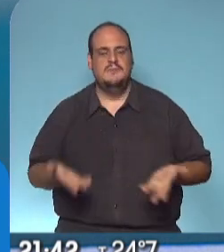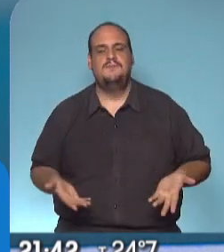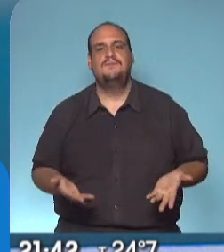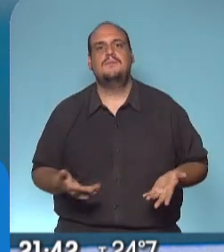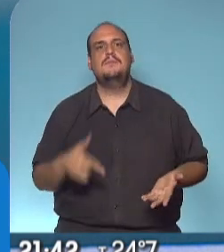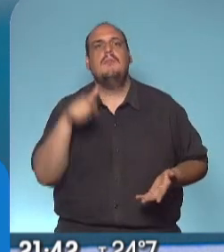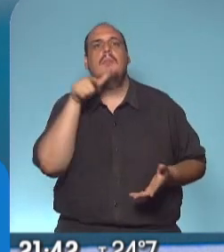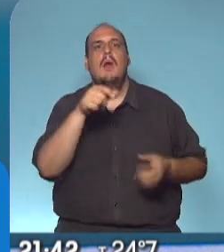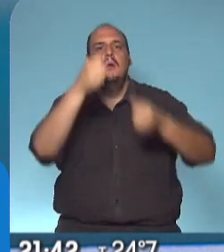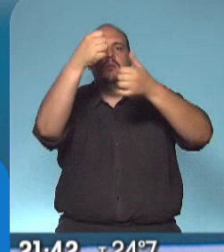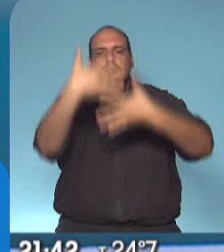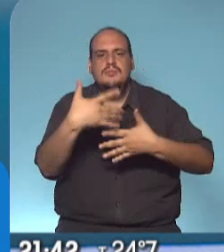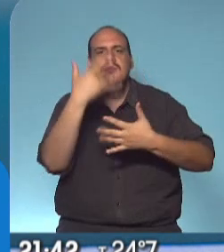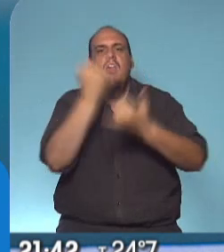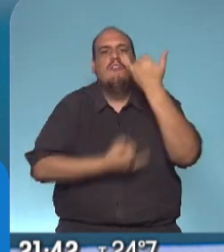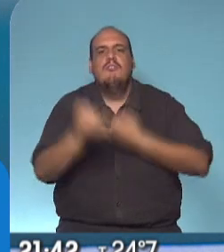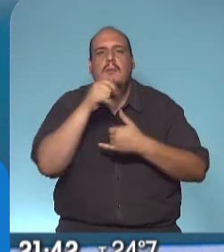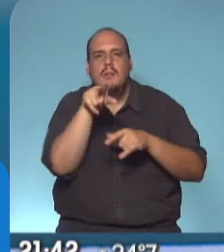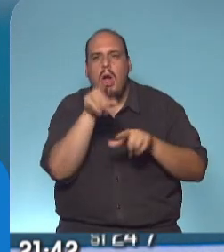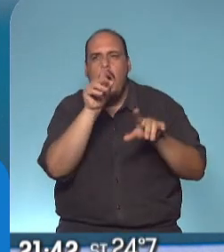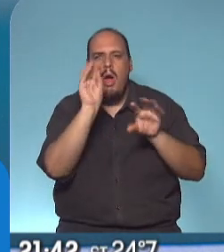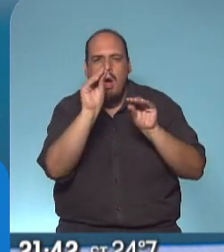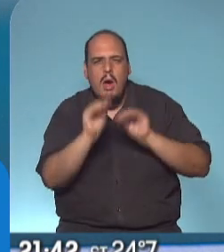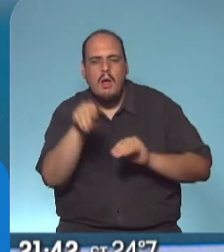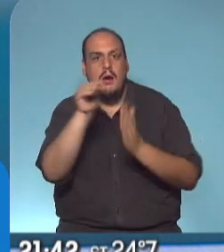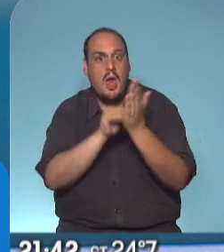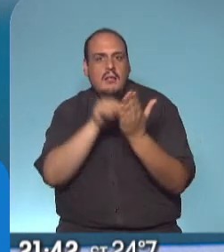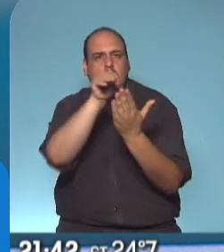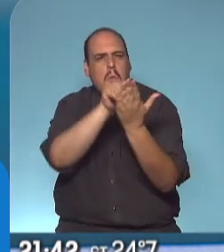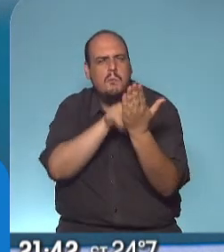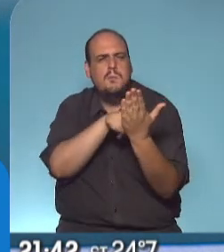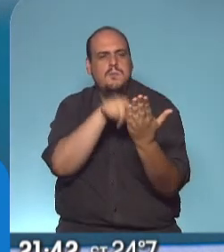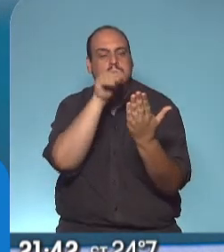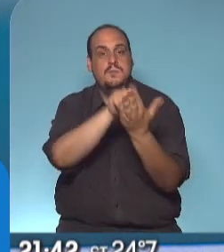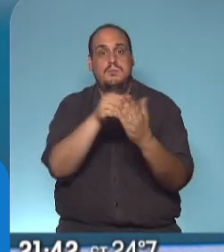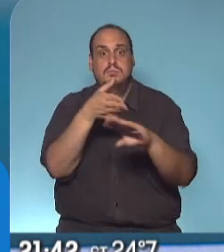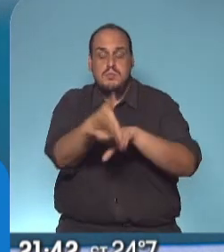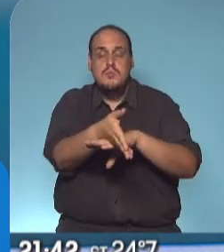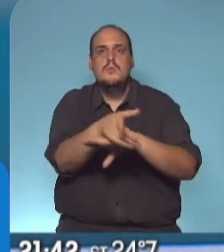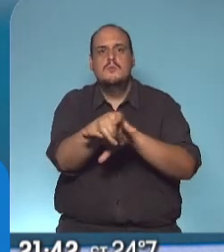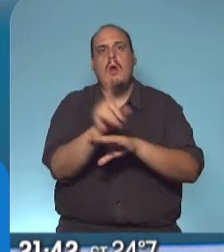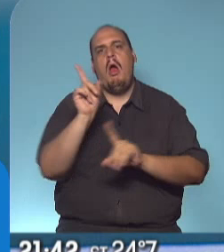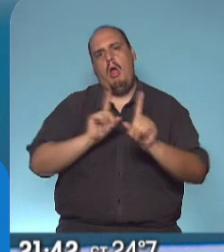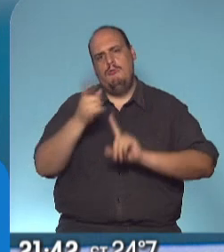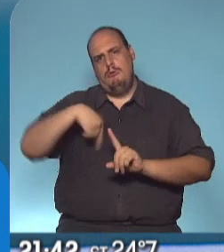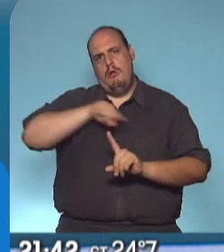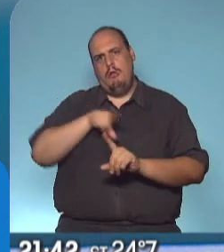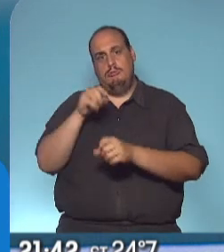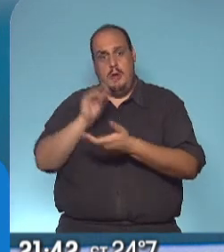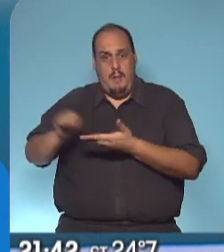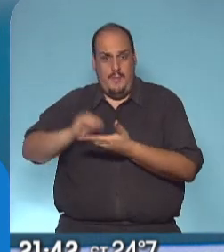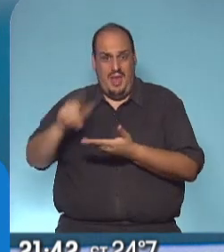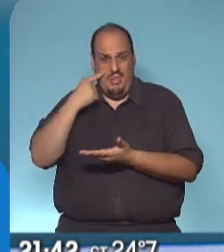Y ahí van a tener la información para poder anotarse en el registro, y seguramente alguno de nosotros, de los trabajadores, de